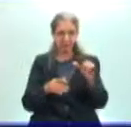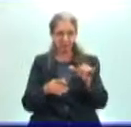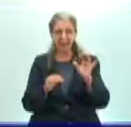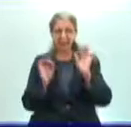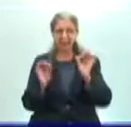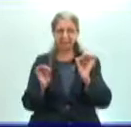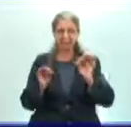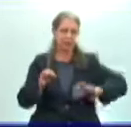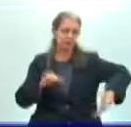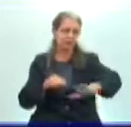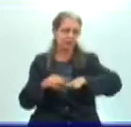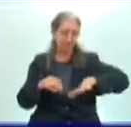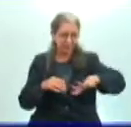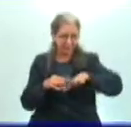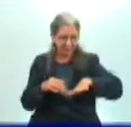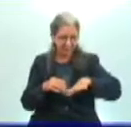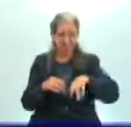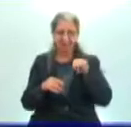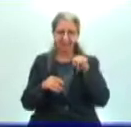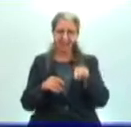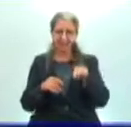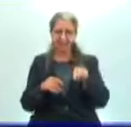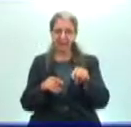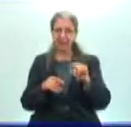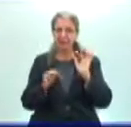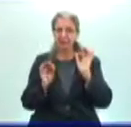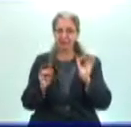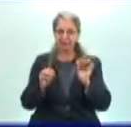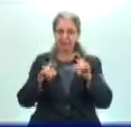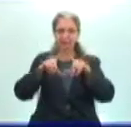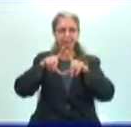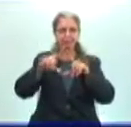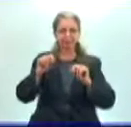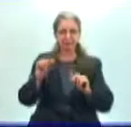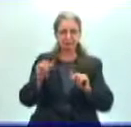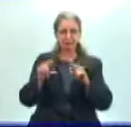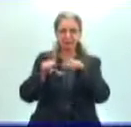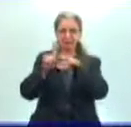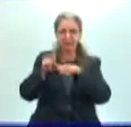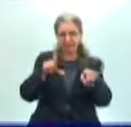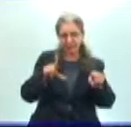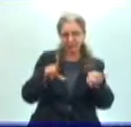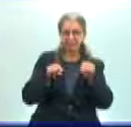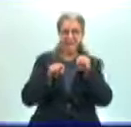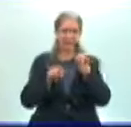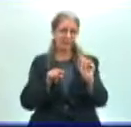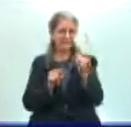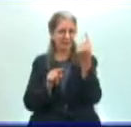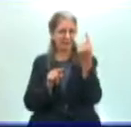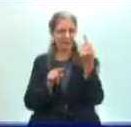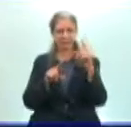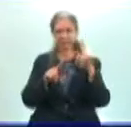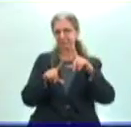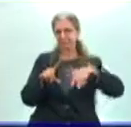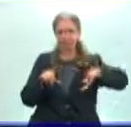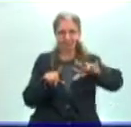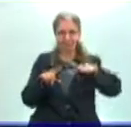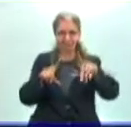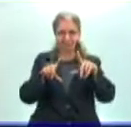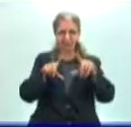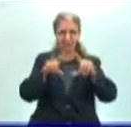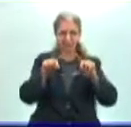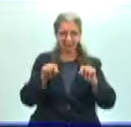misma superficie, ya que en ambos hemos colocado los mismos triángulos rectángulos. En el primero la superficie del cuadrado es